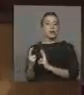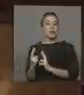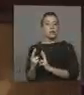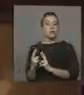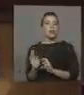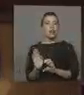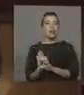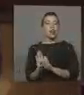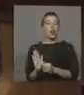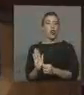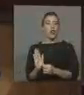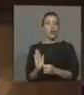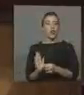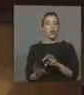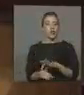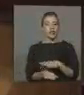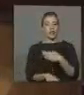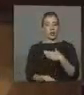el Código Sanitario.